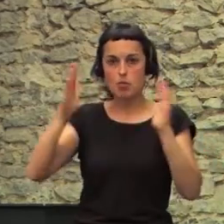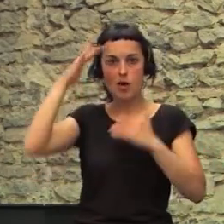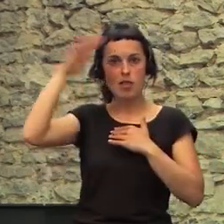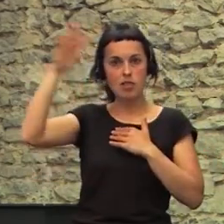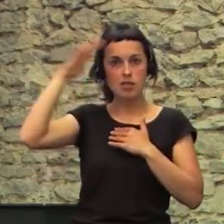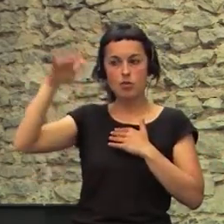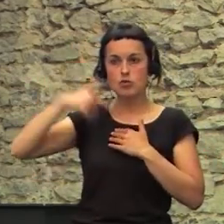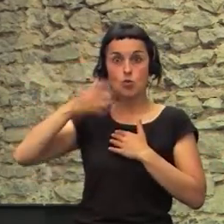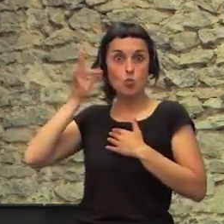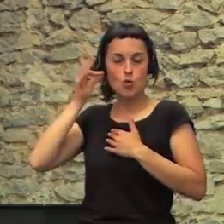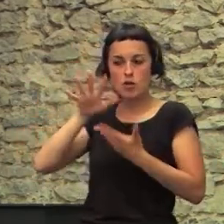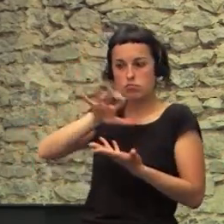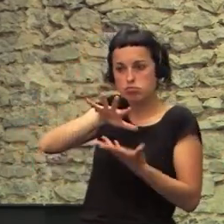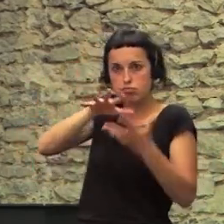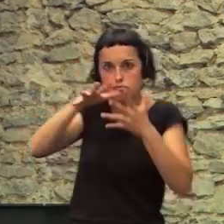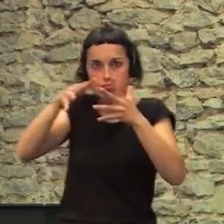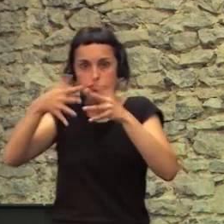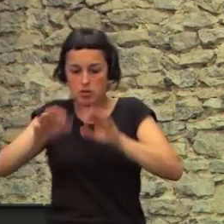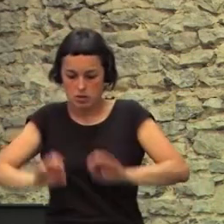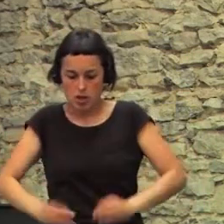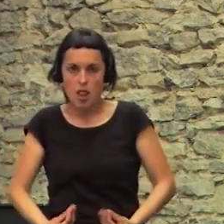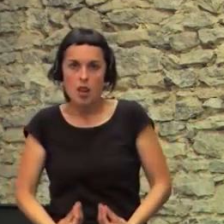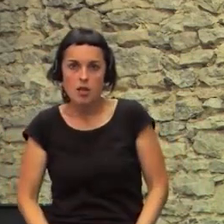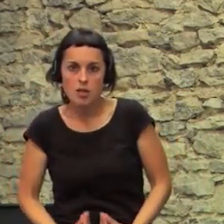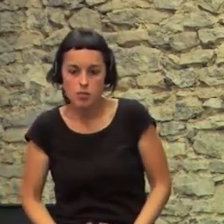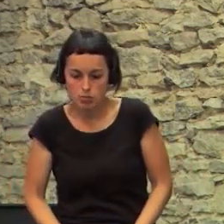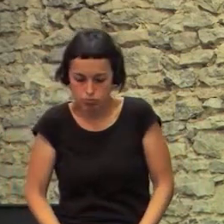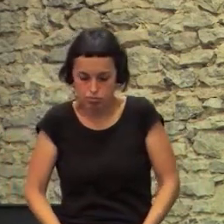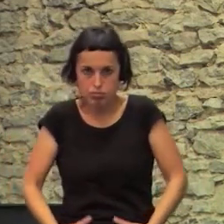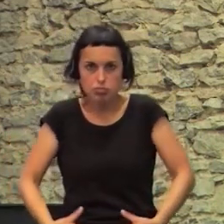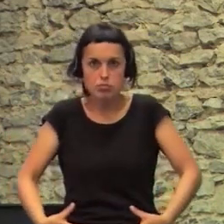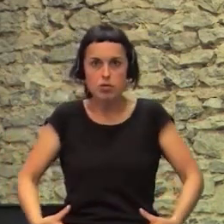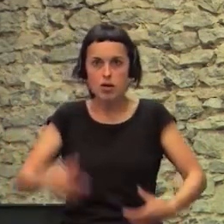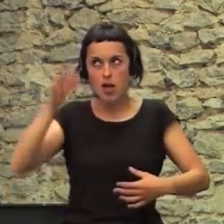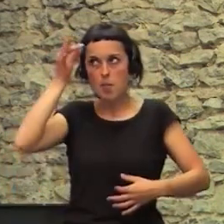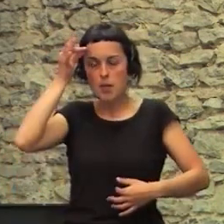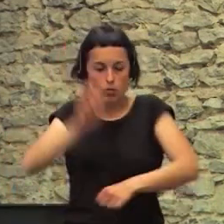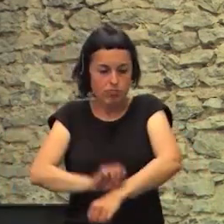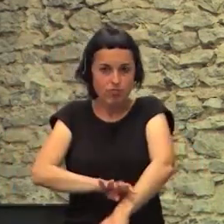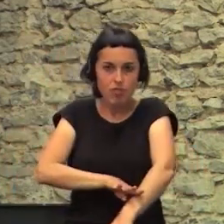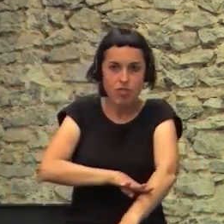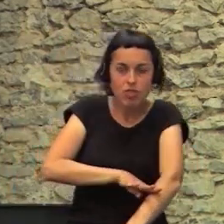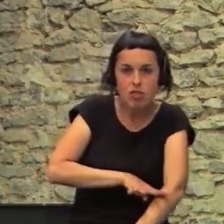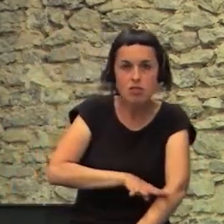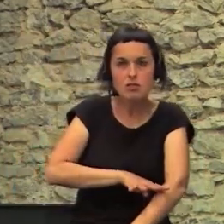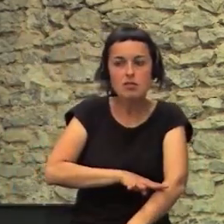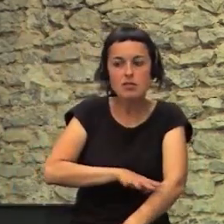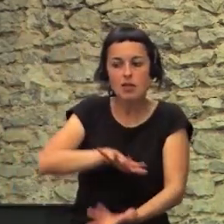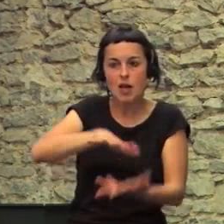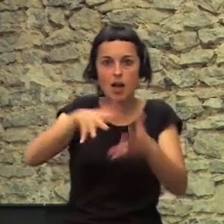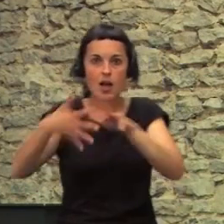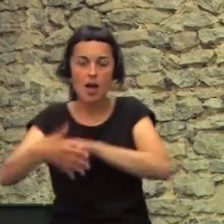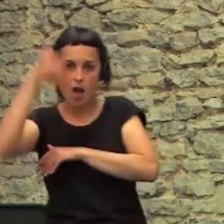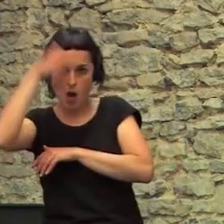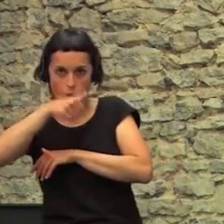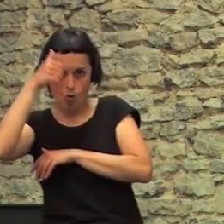una transformación, se descienden testículos, tienes vello, cambian formas corporales y en ese caso te transformas a hombre.